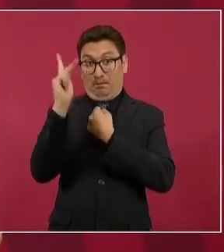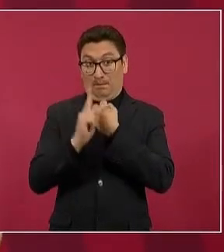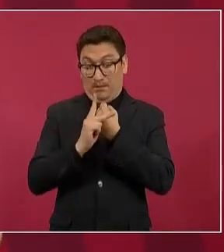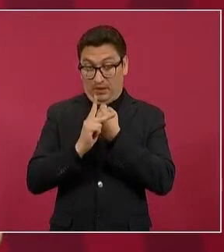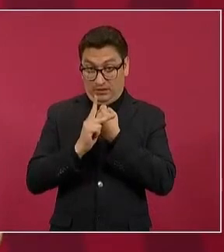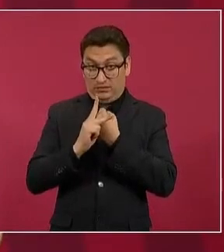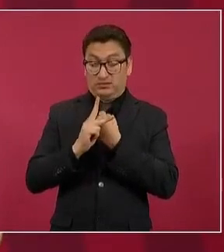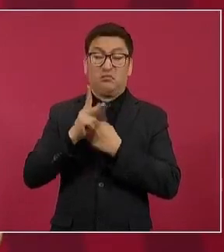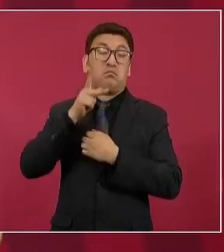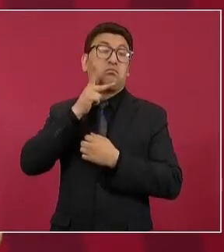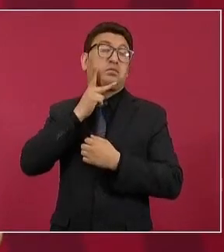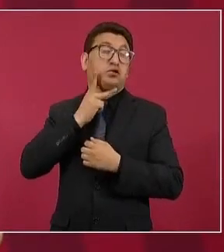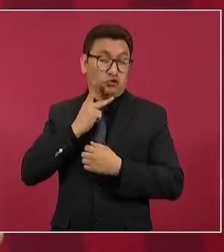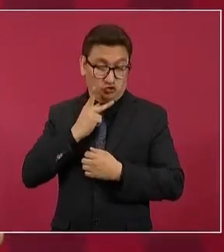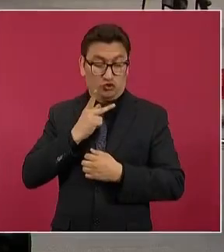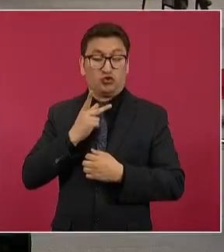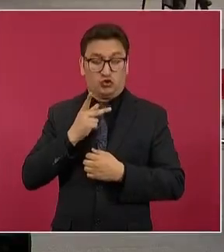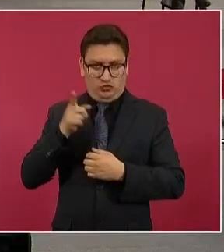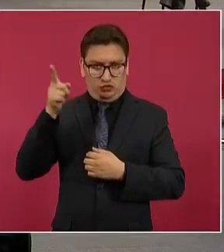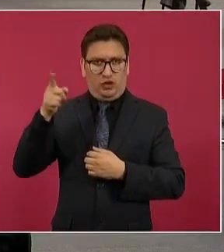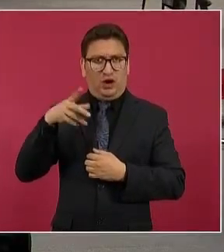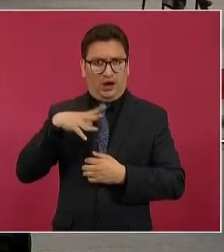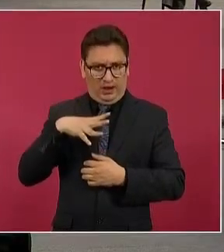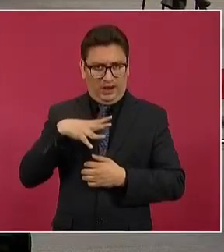petróleo, pero